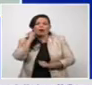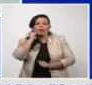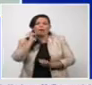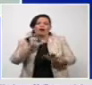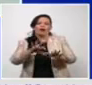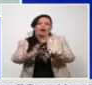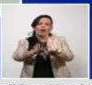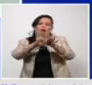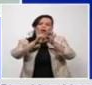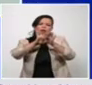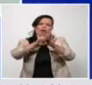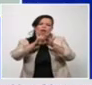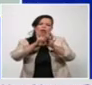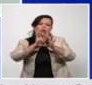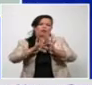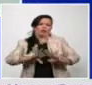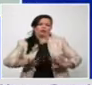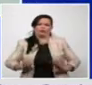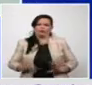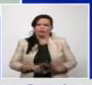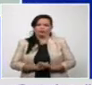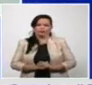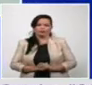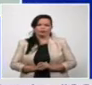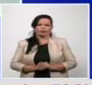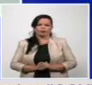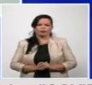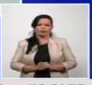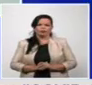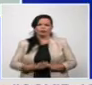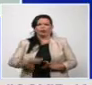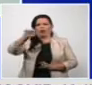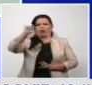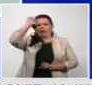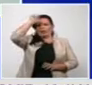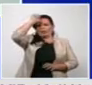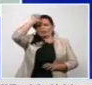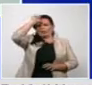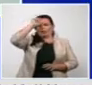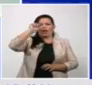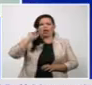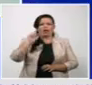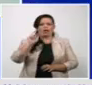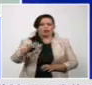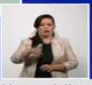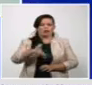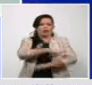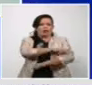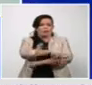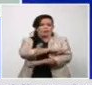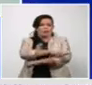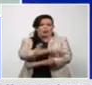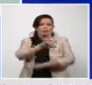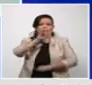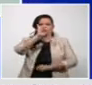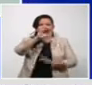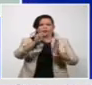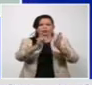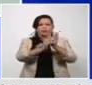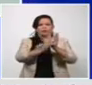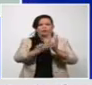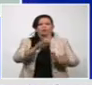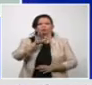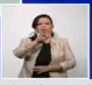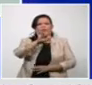superior, más elevada. La India tiene un número de casos de